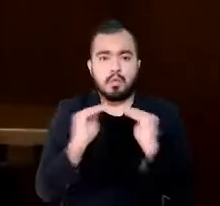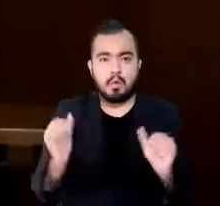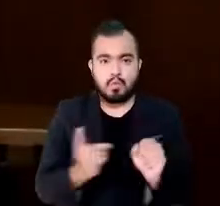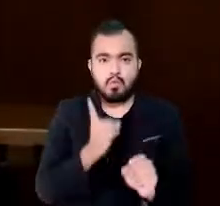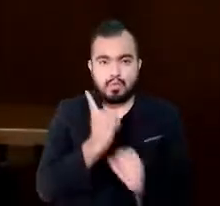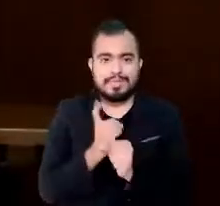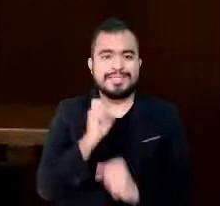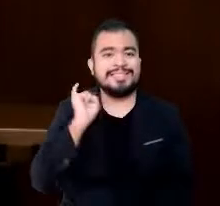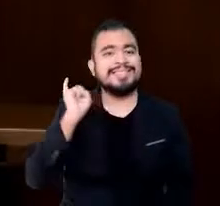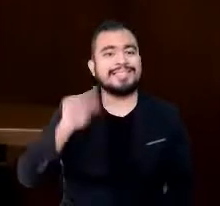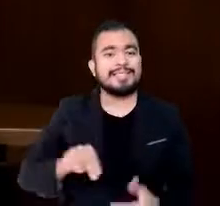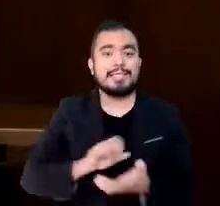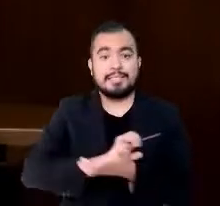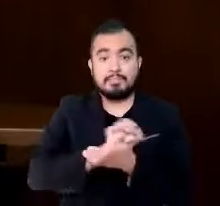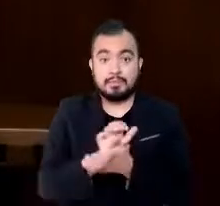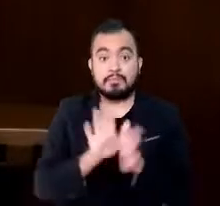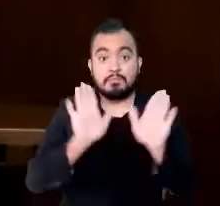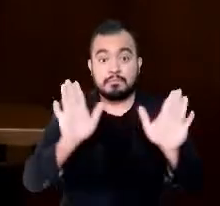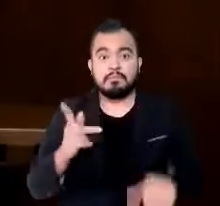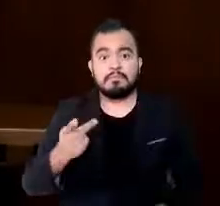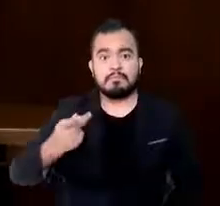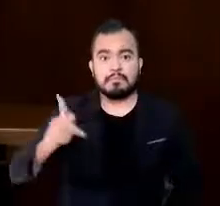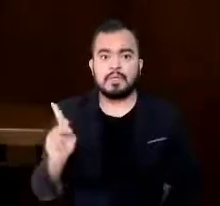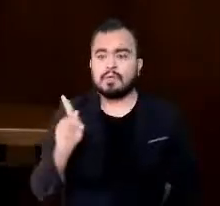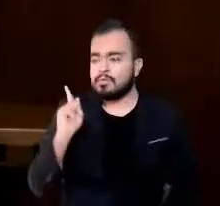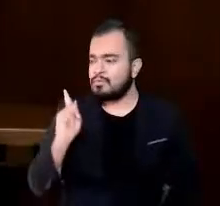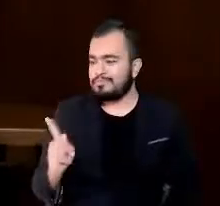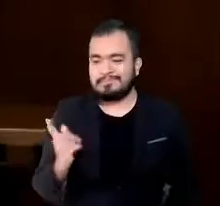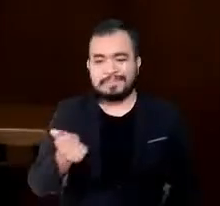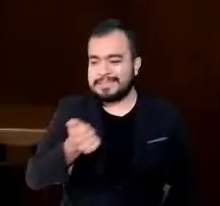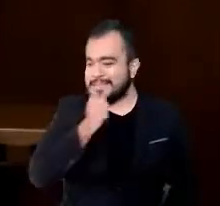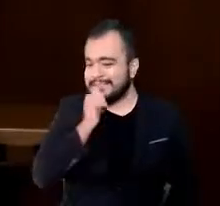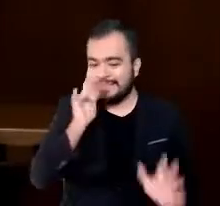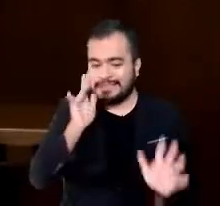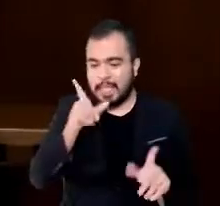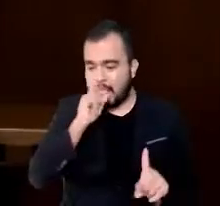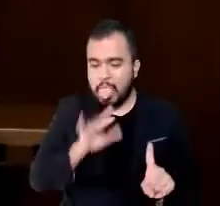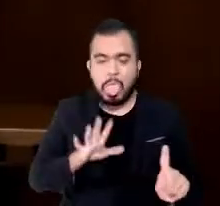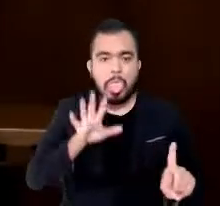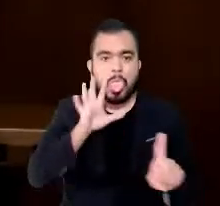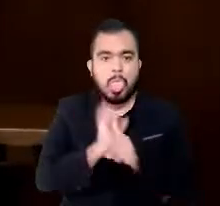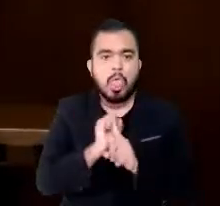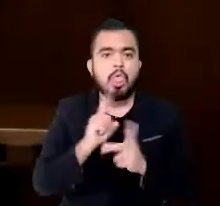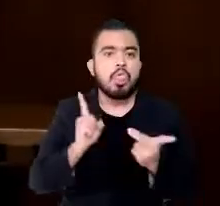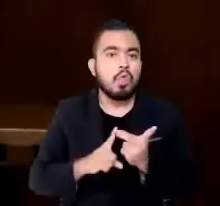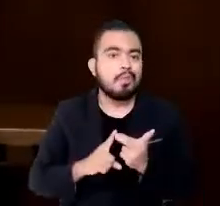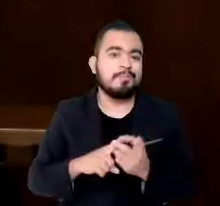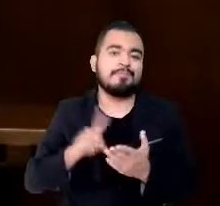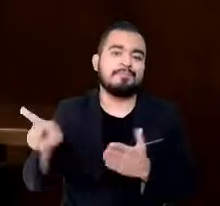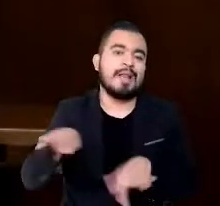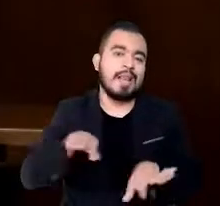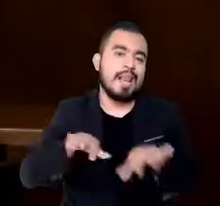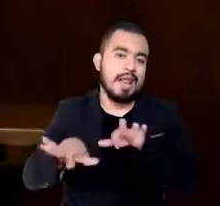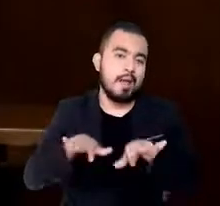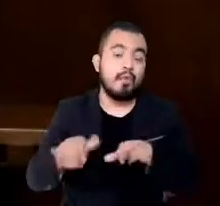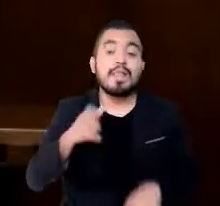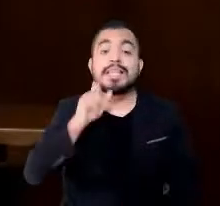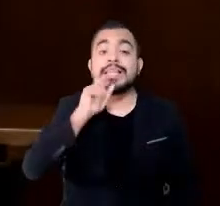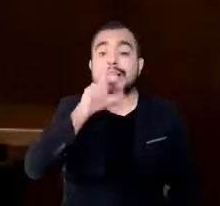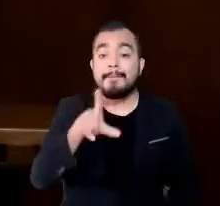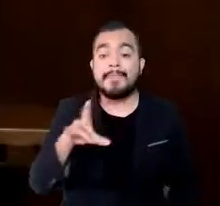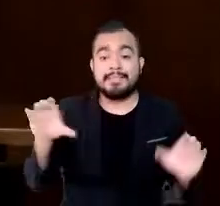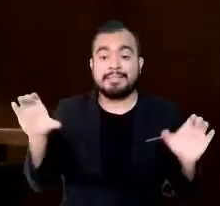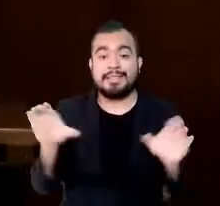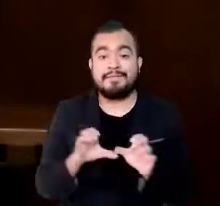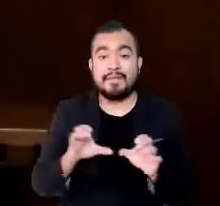Sin embargo, uno de los ámbitos en donde no se han logrado los resultados deseados es en el laboral y en la certificación, ya que